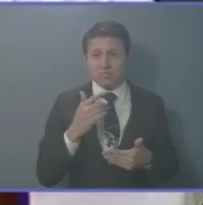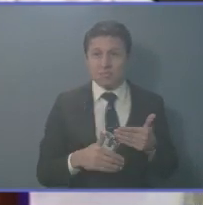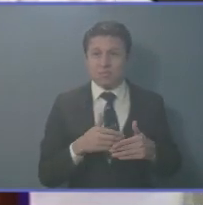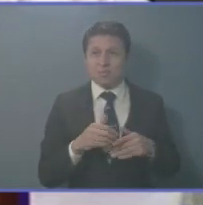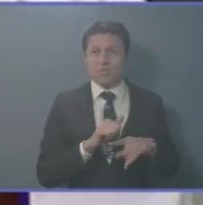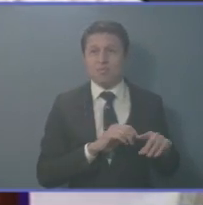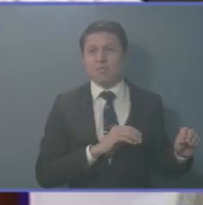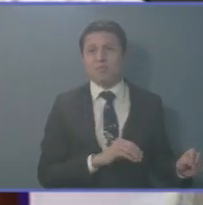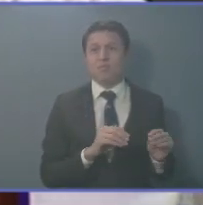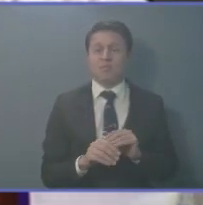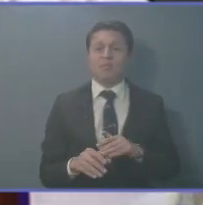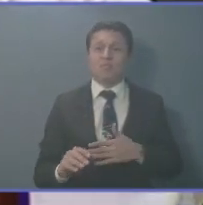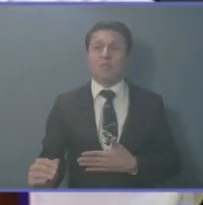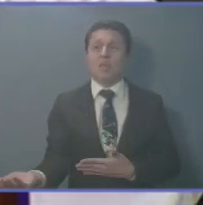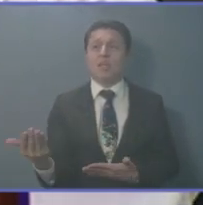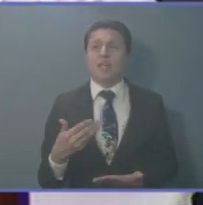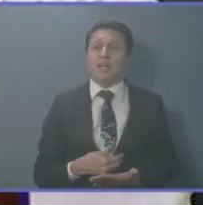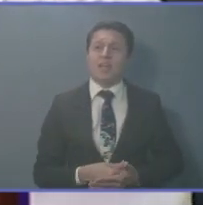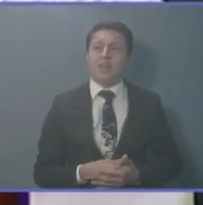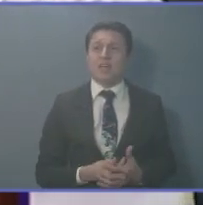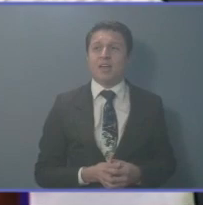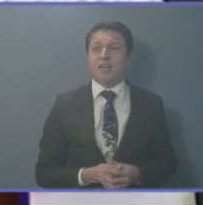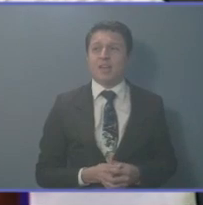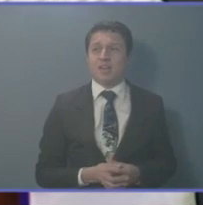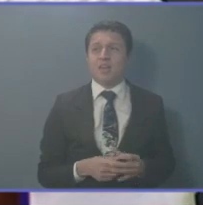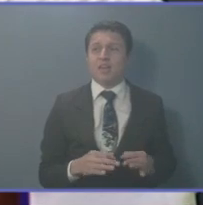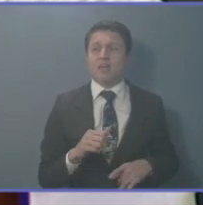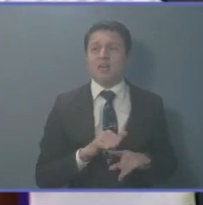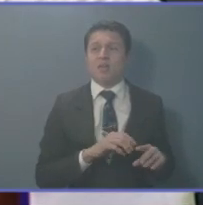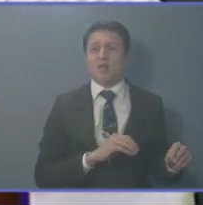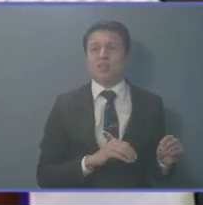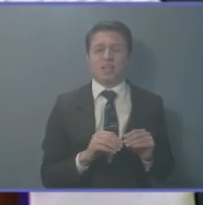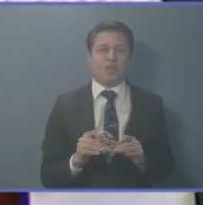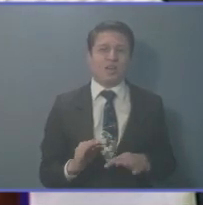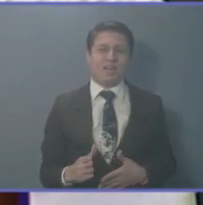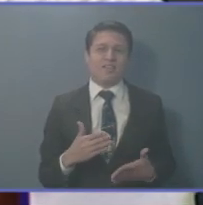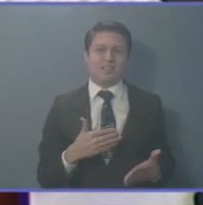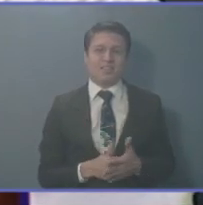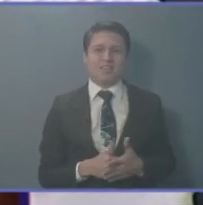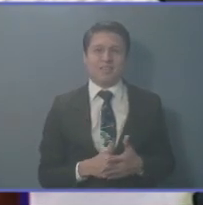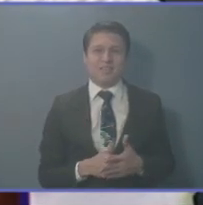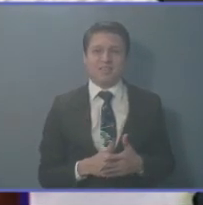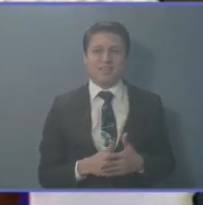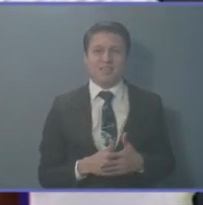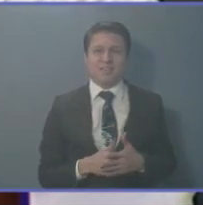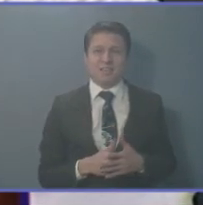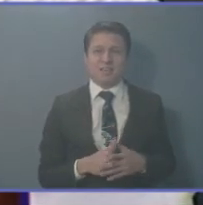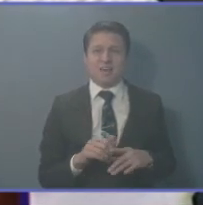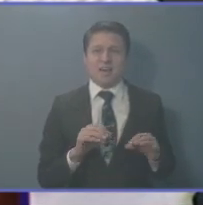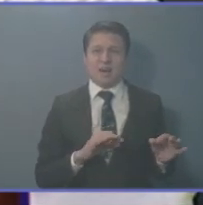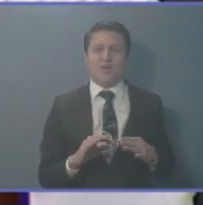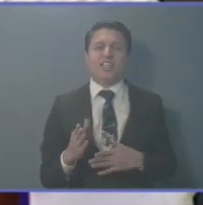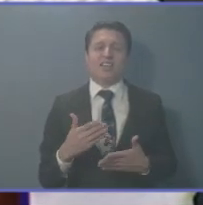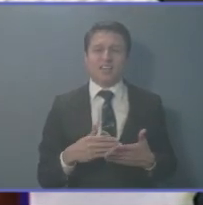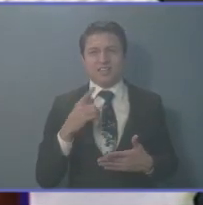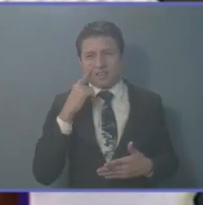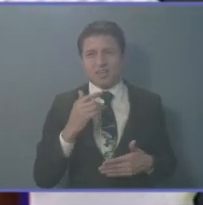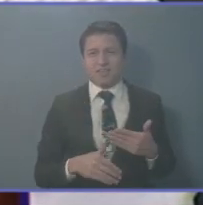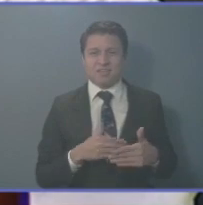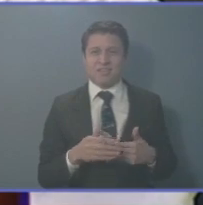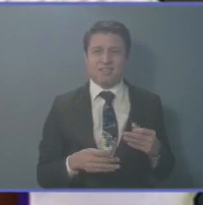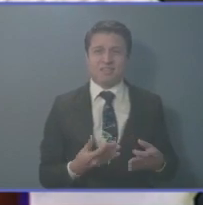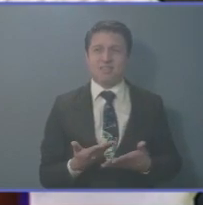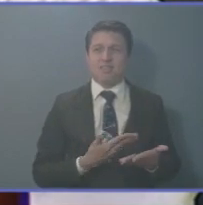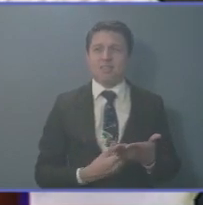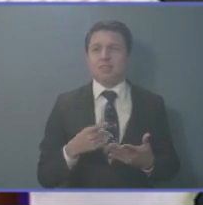obligatoria, artículo 9. El incumplimiento de lo establecido en el artículo precedente habilita también a las autoridades de seguridad pública que tengan